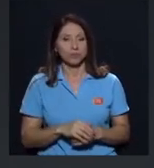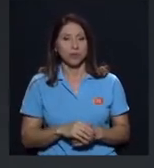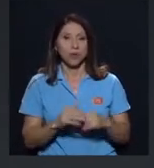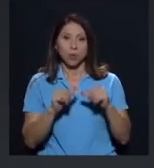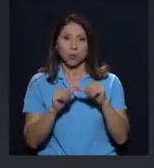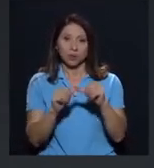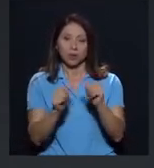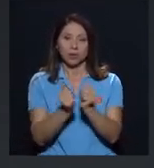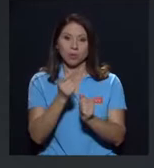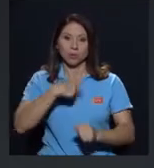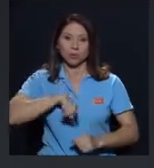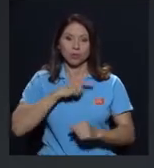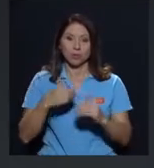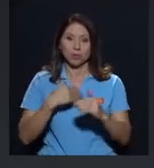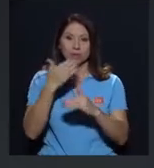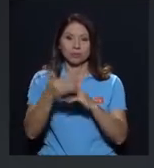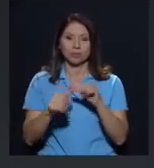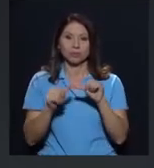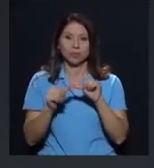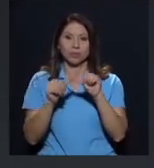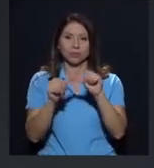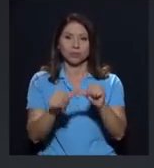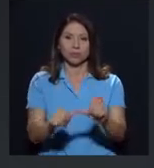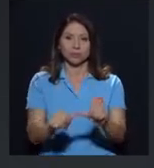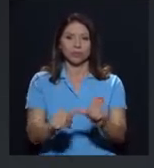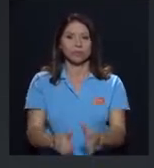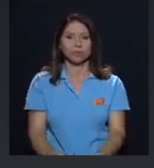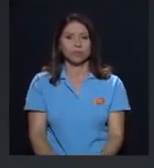nosotros una vez que el canal nos invitas